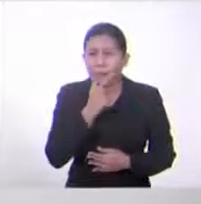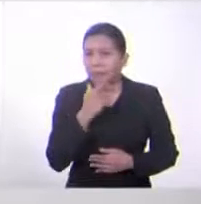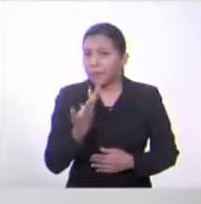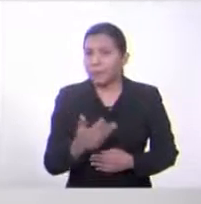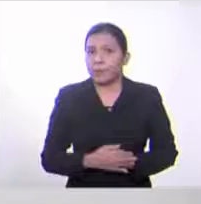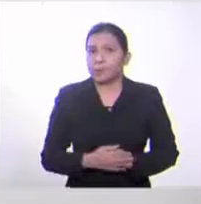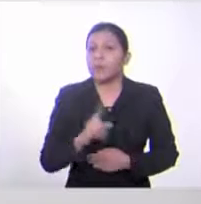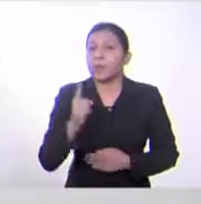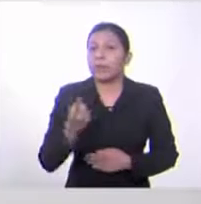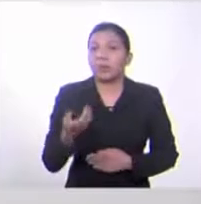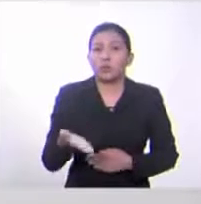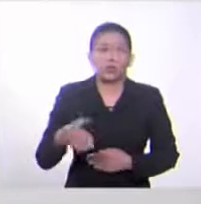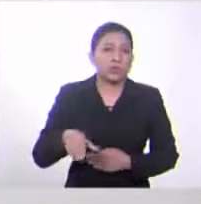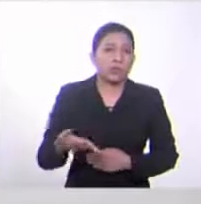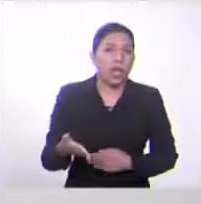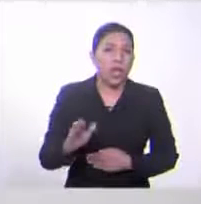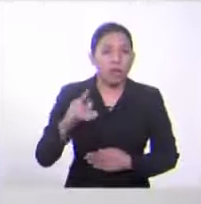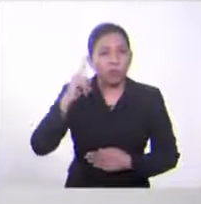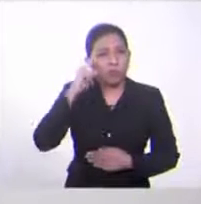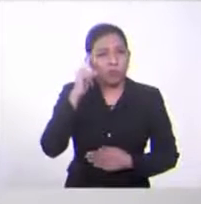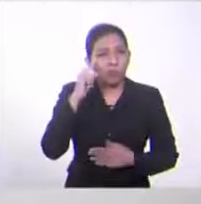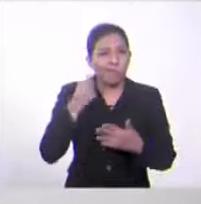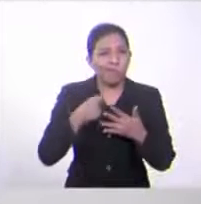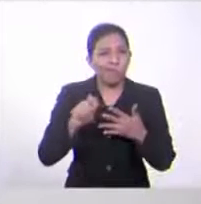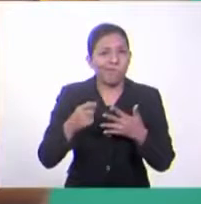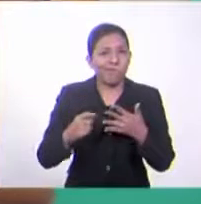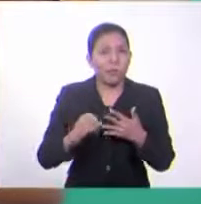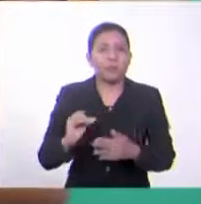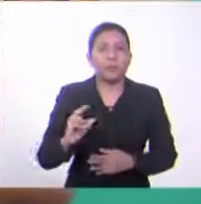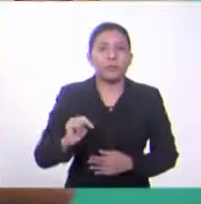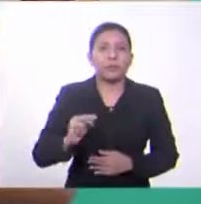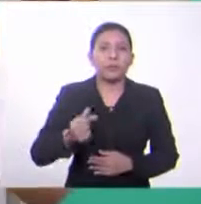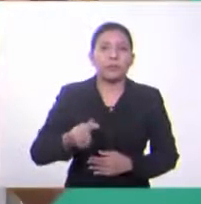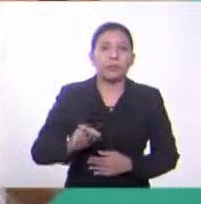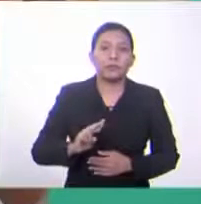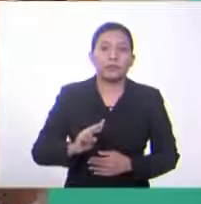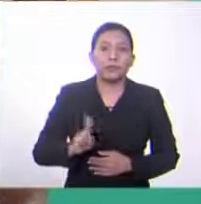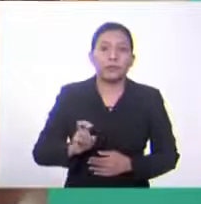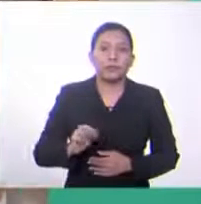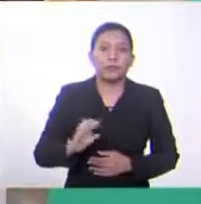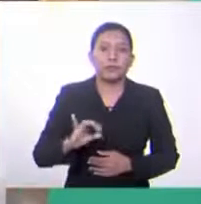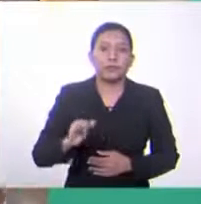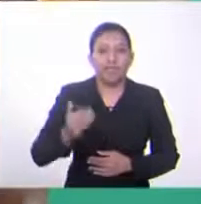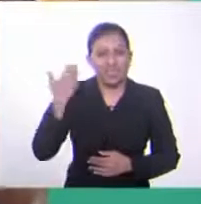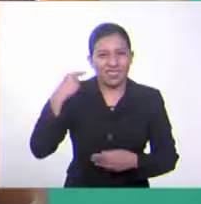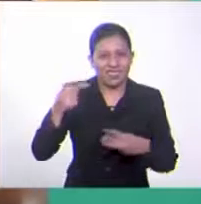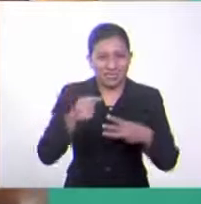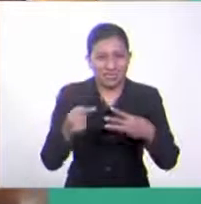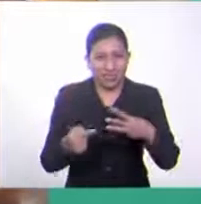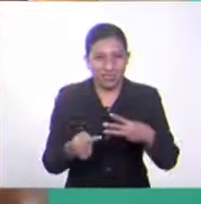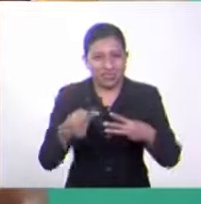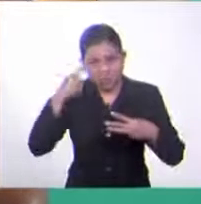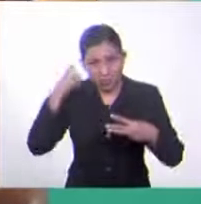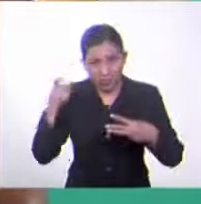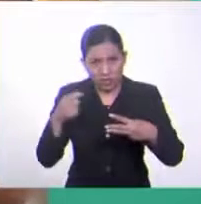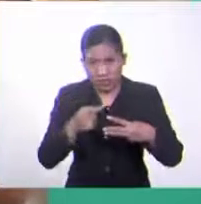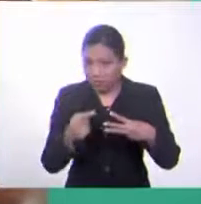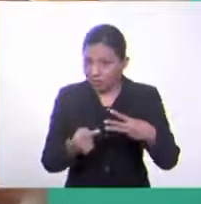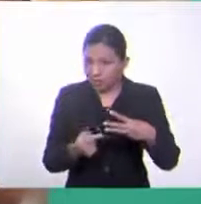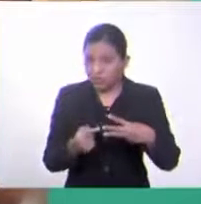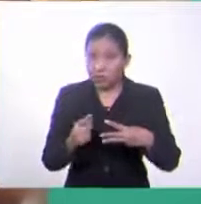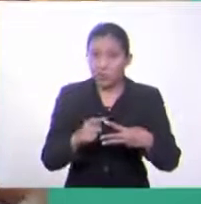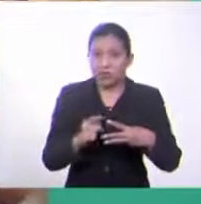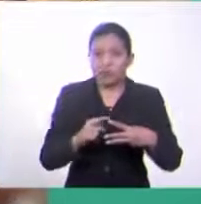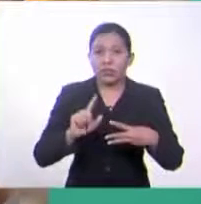Tendríamos que usar alguno de los criterios de congruencia que estudiamos antes. Son 3 criterios de congruencia: lado,